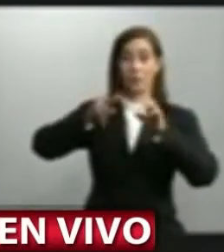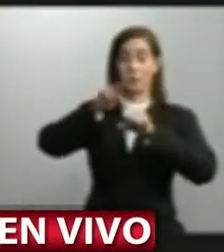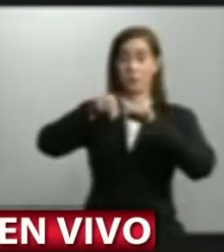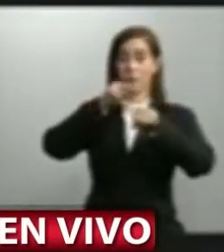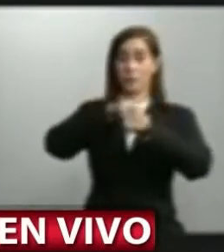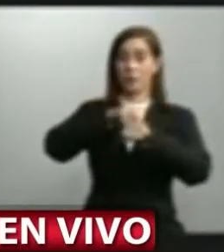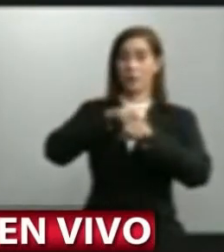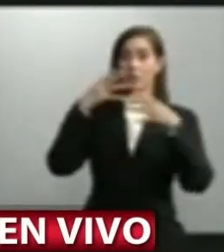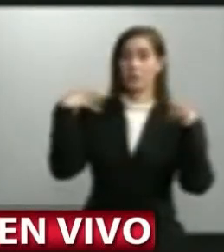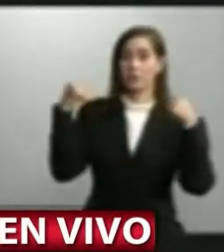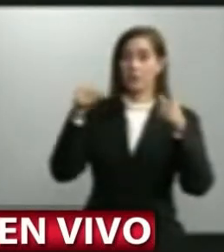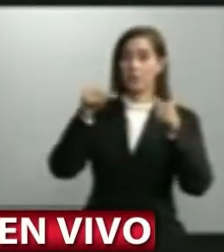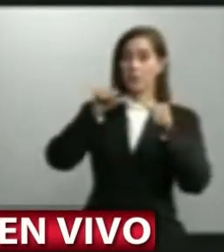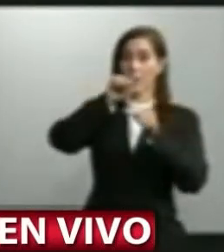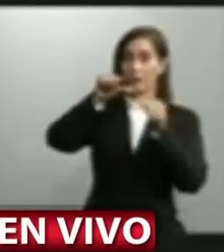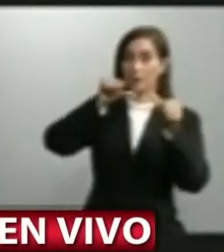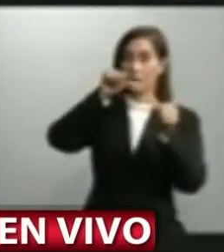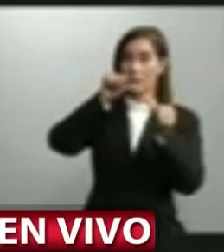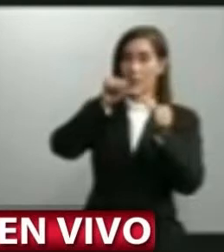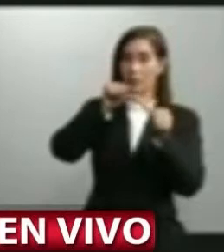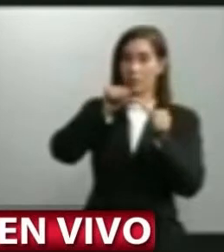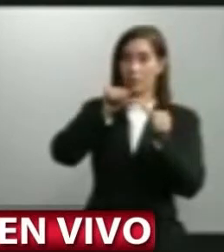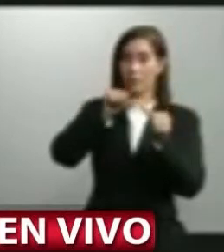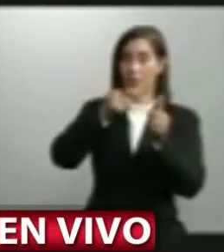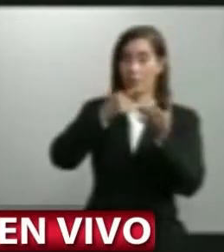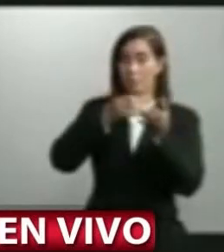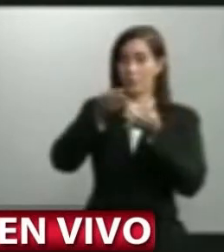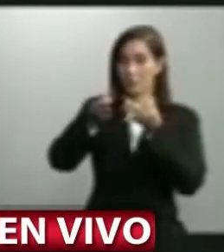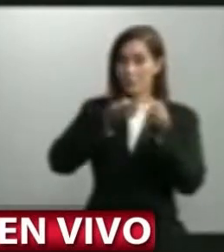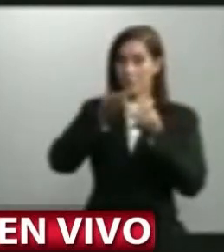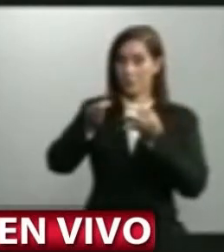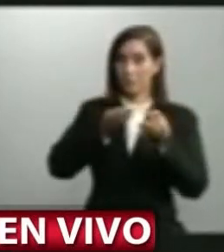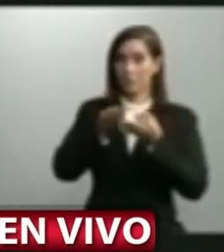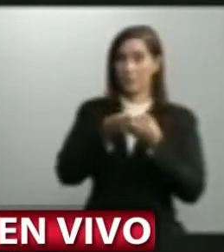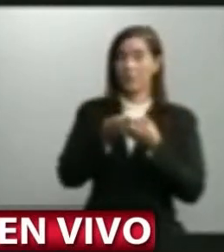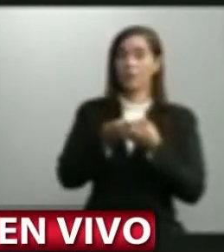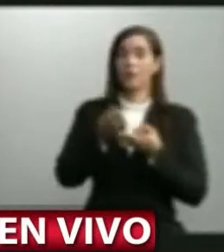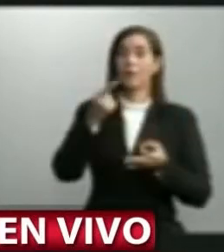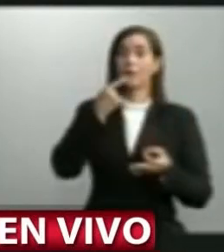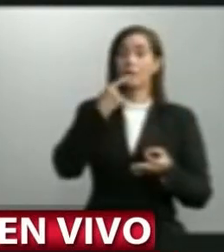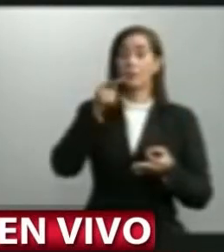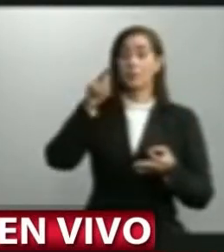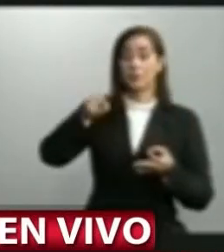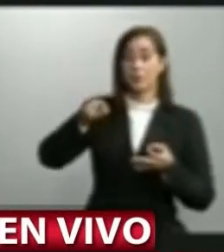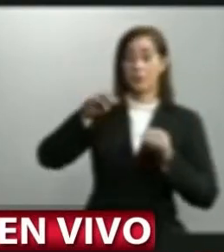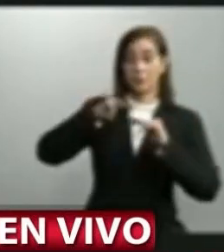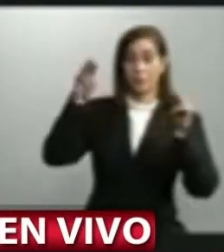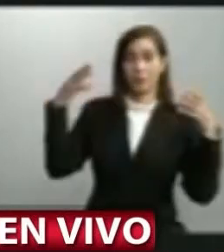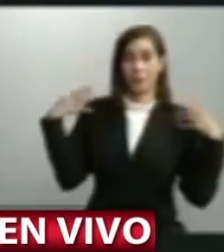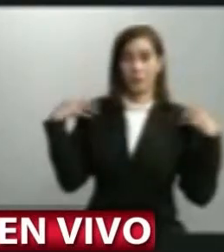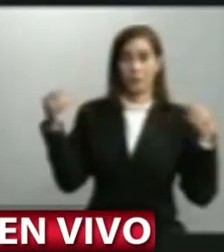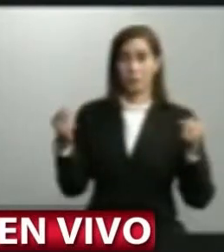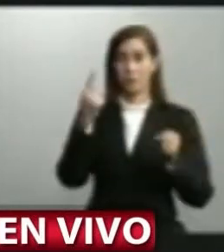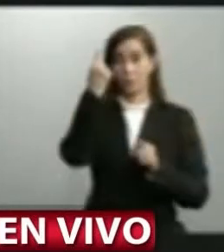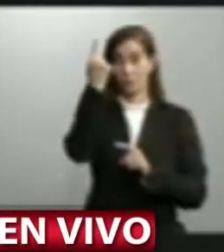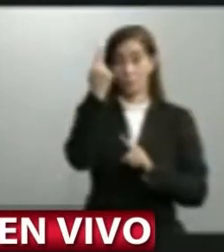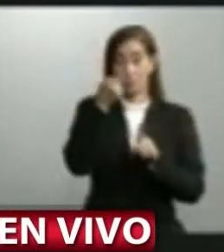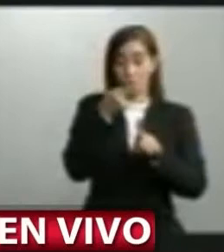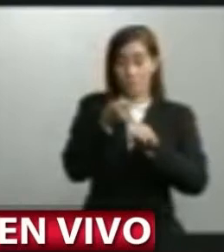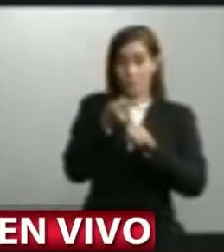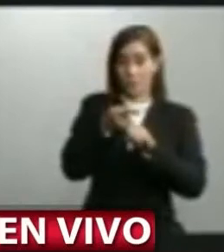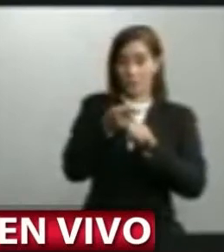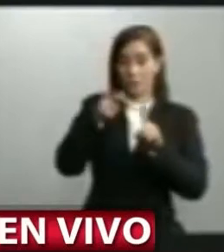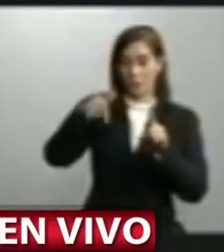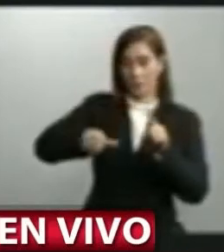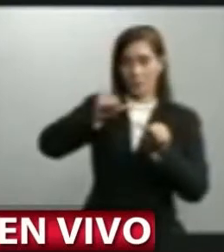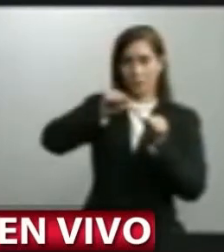Winston Sánchez, quien nos dice que el Ministerio de Salud solo reconoce un caso positivo en el Distrito Municipal Los Toros en